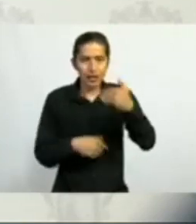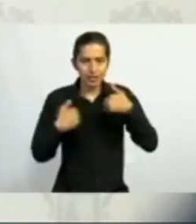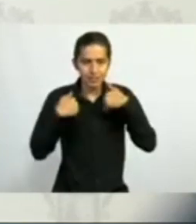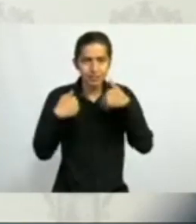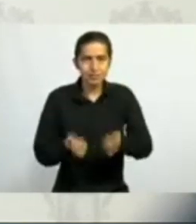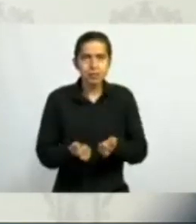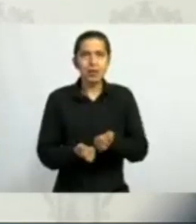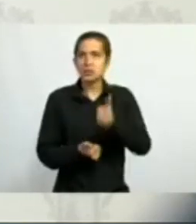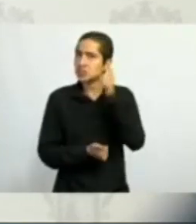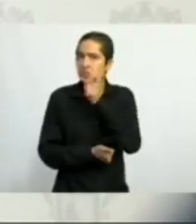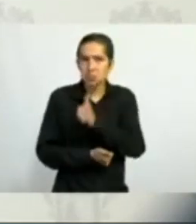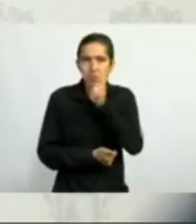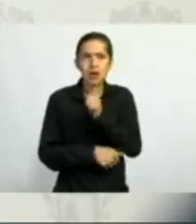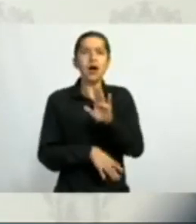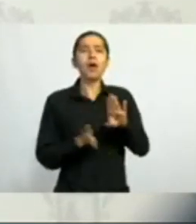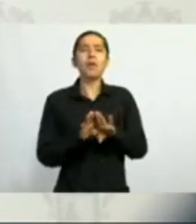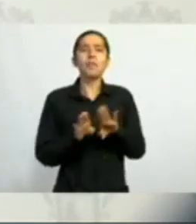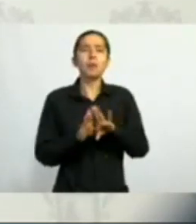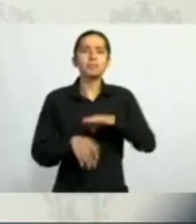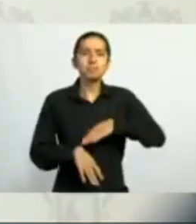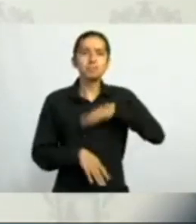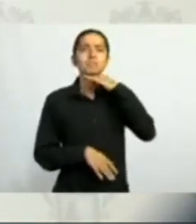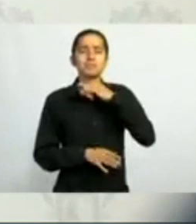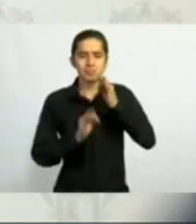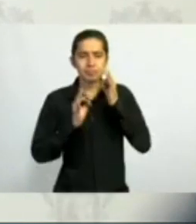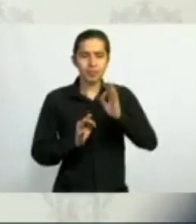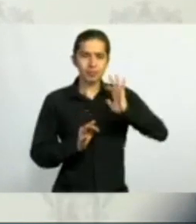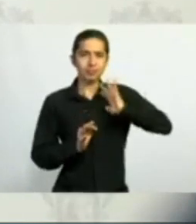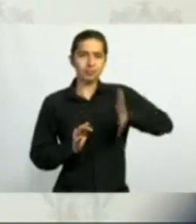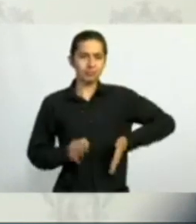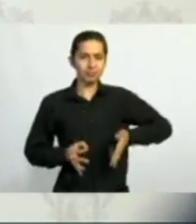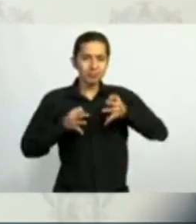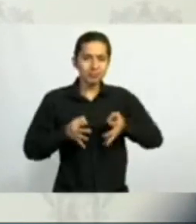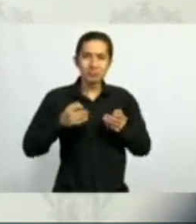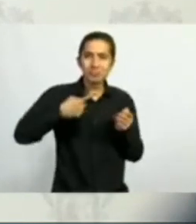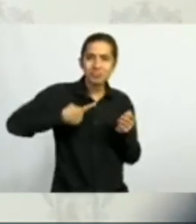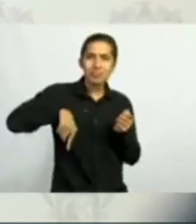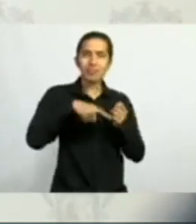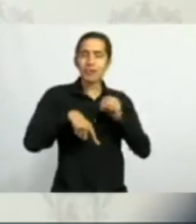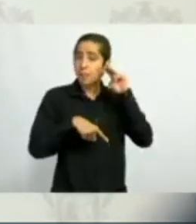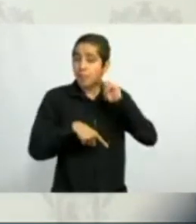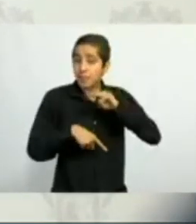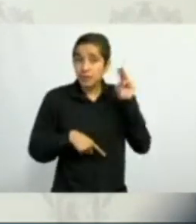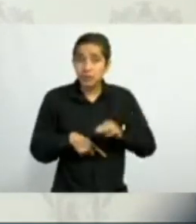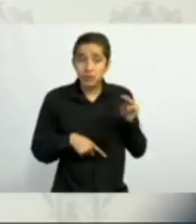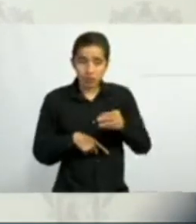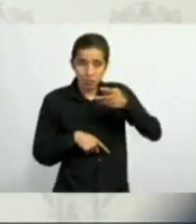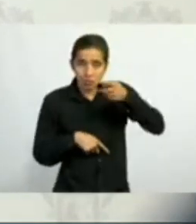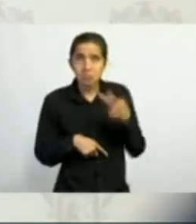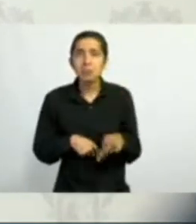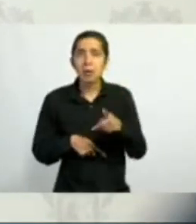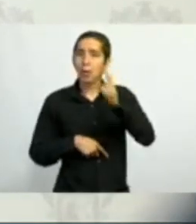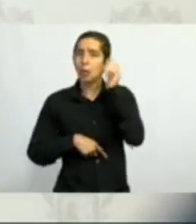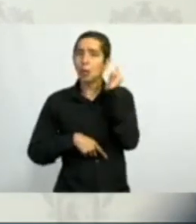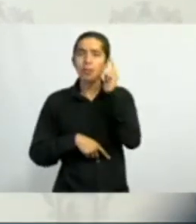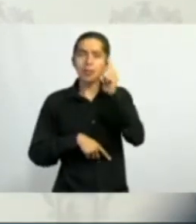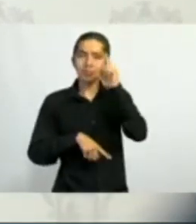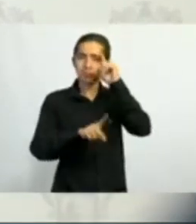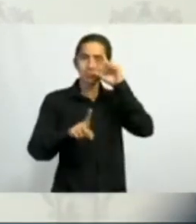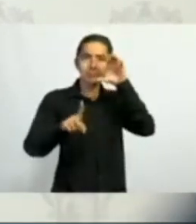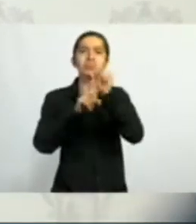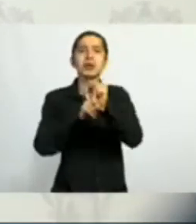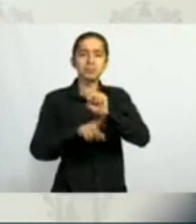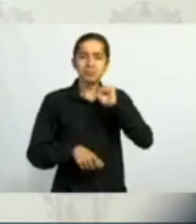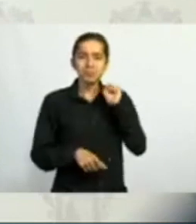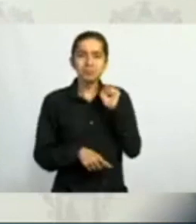con la frente en alto y muy orgullosas y orgullosos de que como Michoacán logró vencer